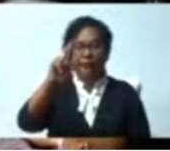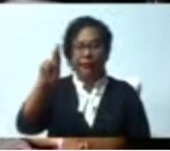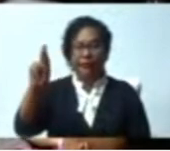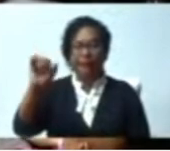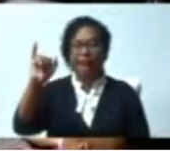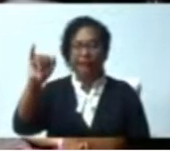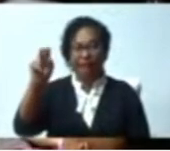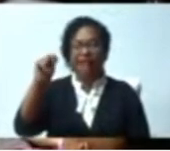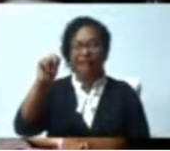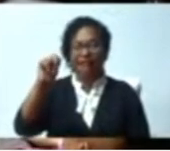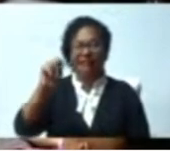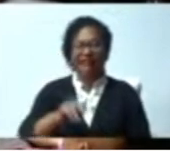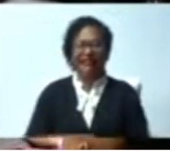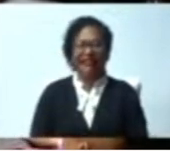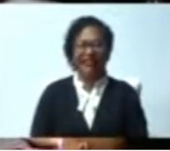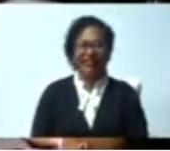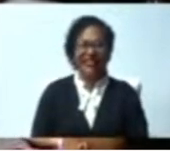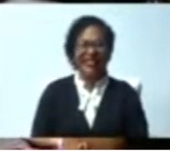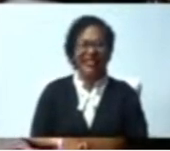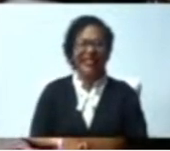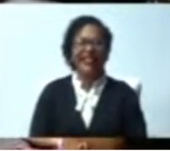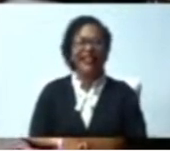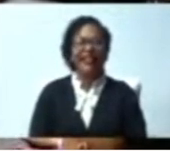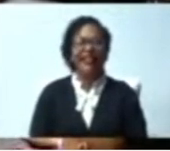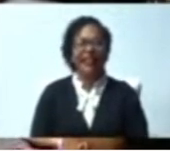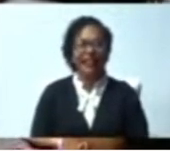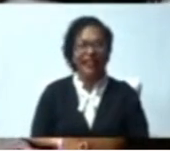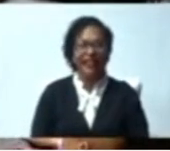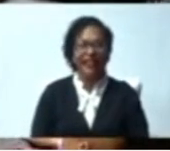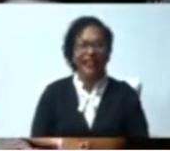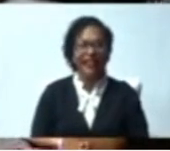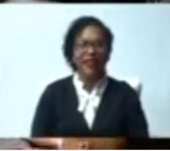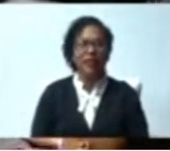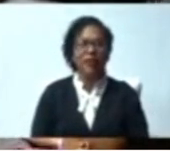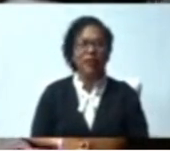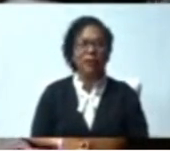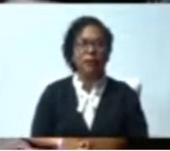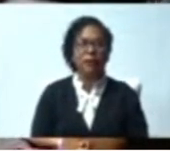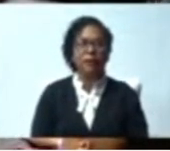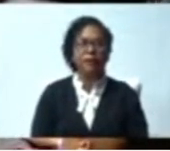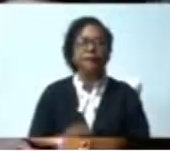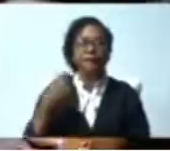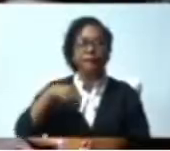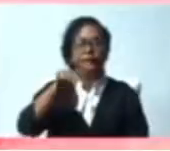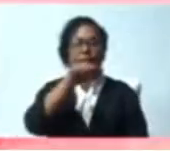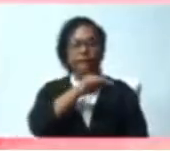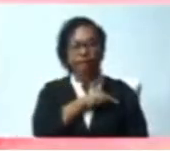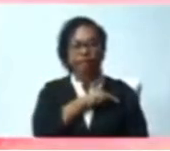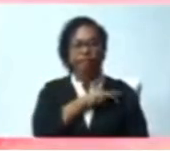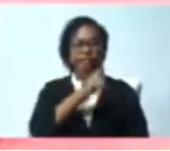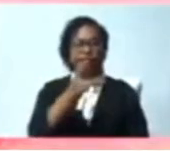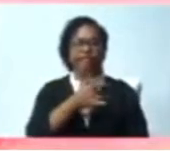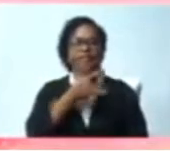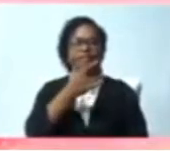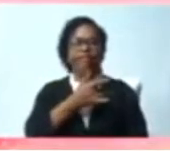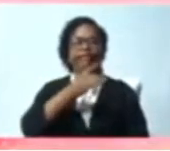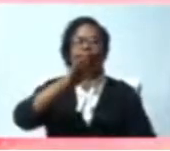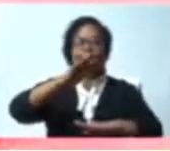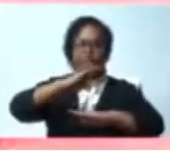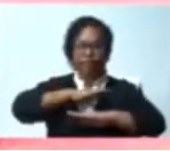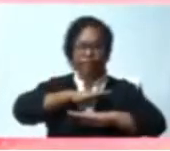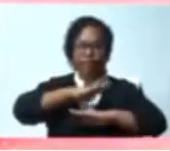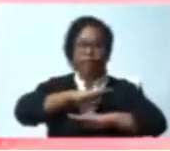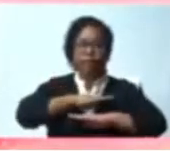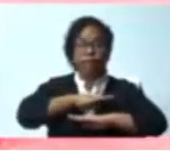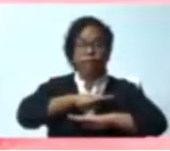De Enriquillo para abajo. Nosotros, de verdad que nos sentimos satisfechos del trabajo que